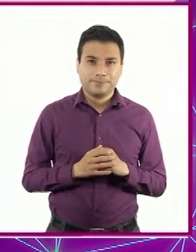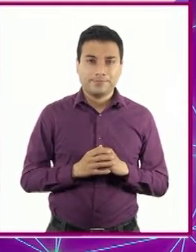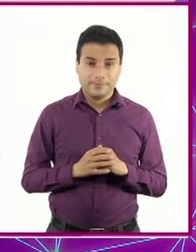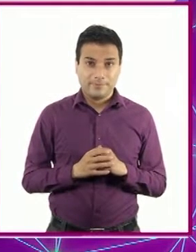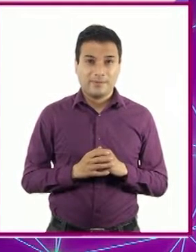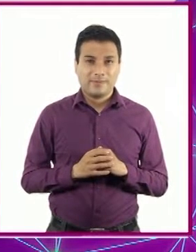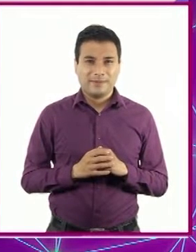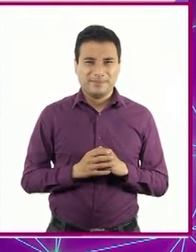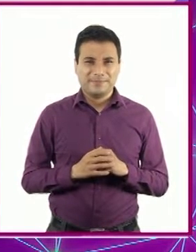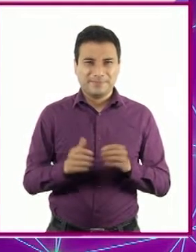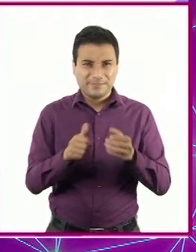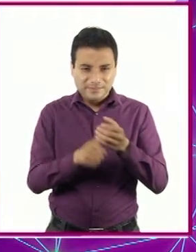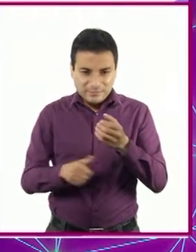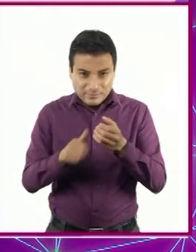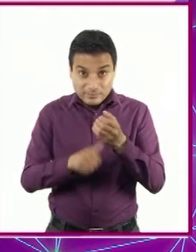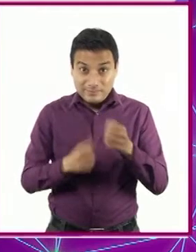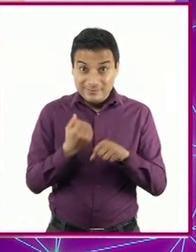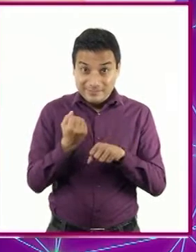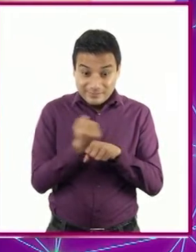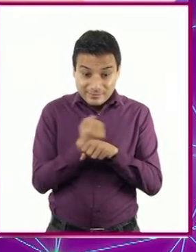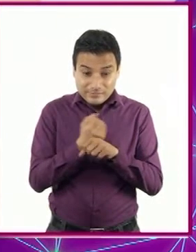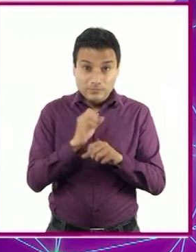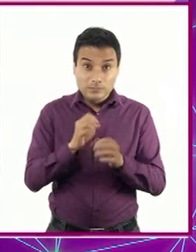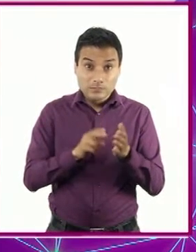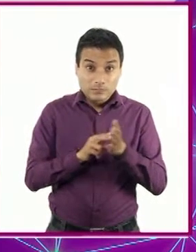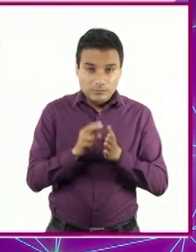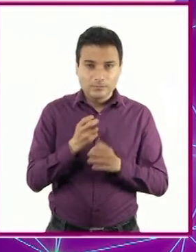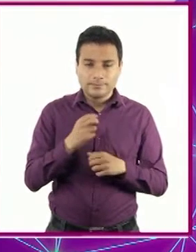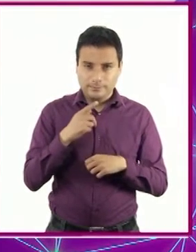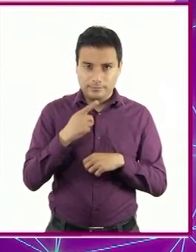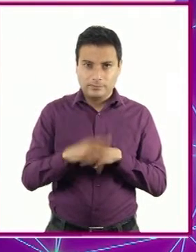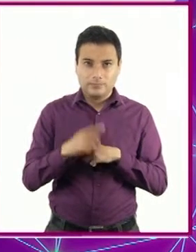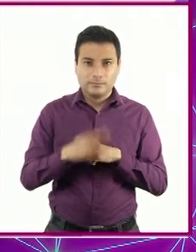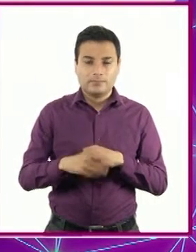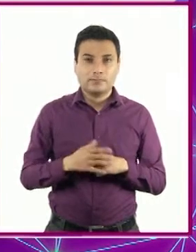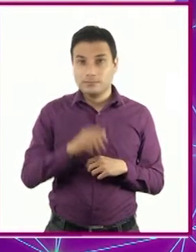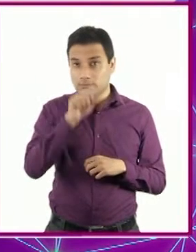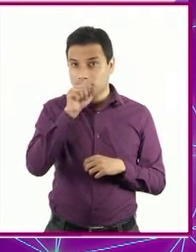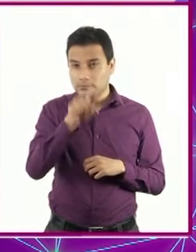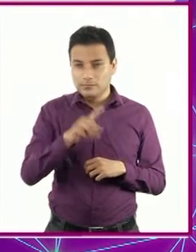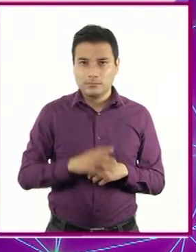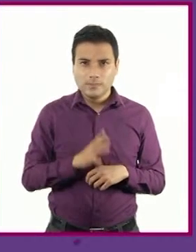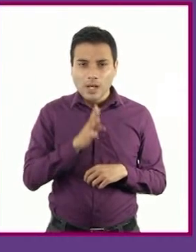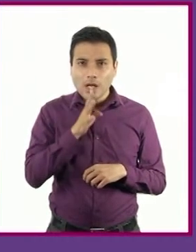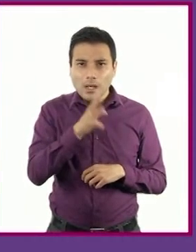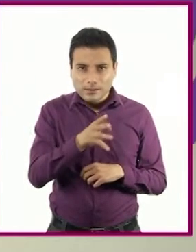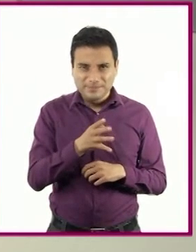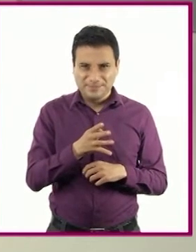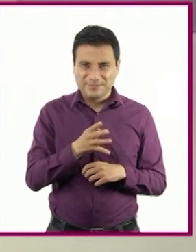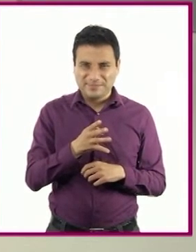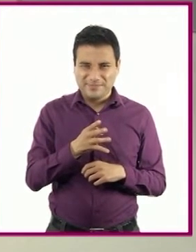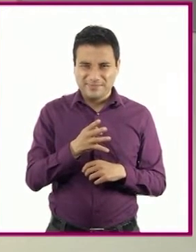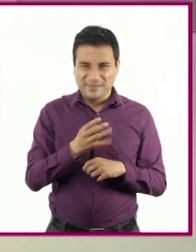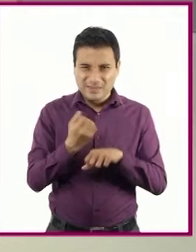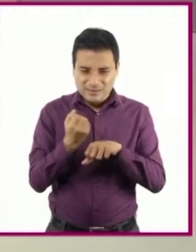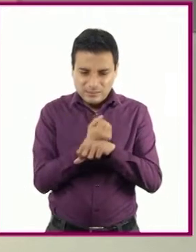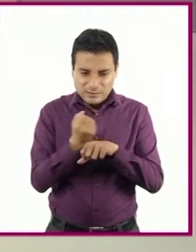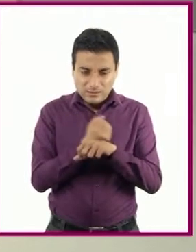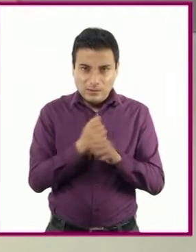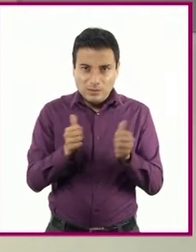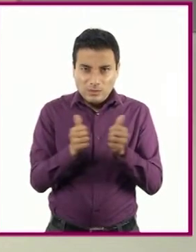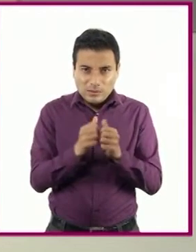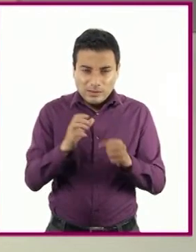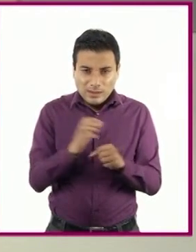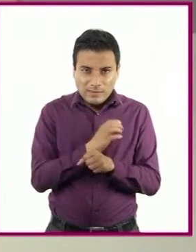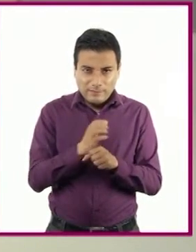fecales sanguinolentas o negras, vómito de sangre con aspecto asiento del café. Para evitar y controlar